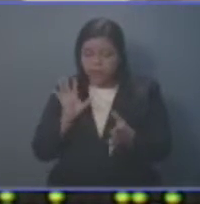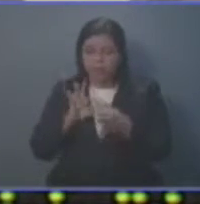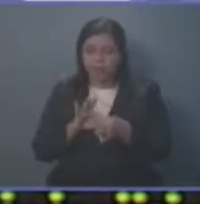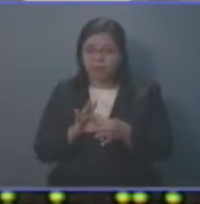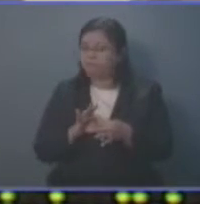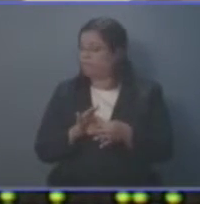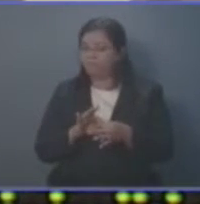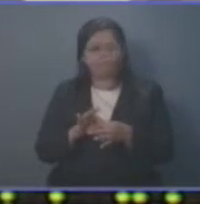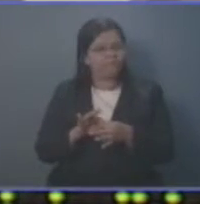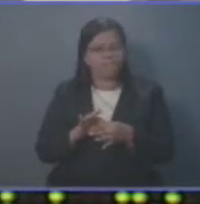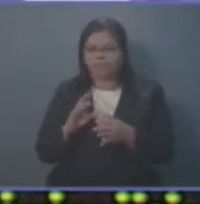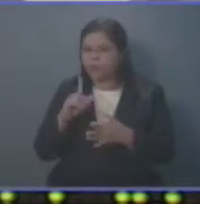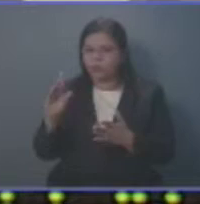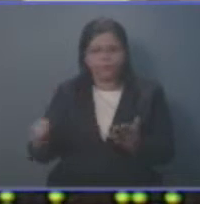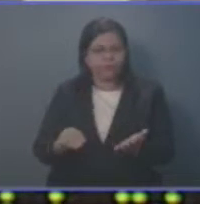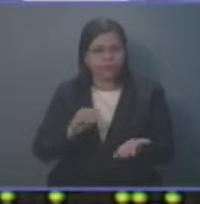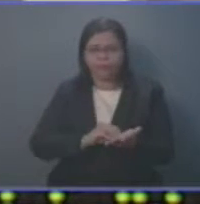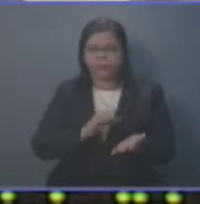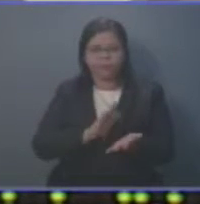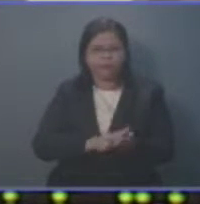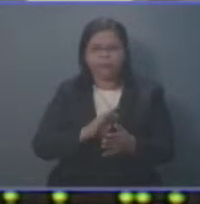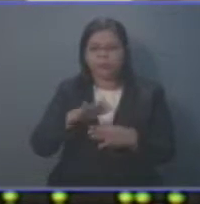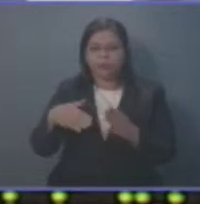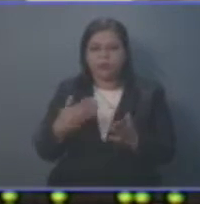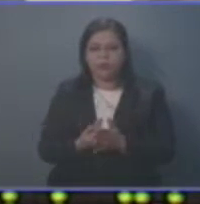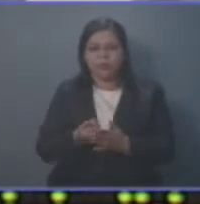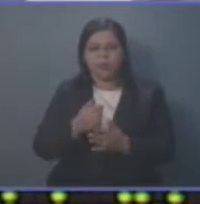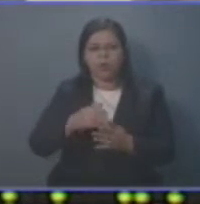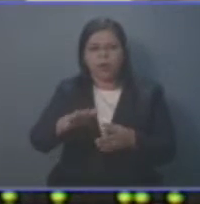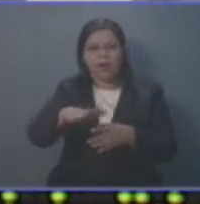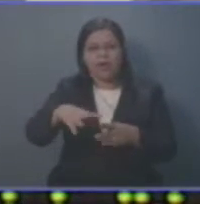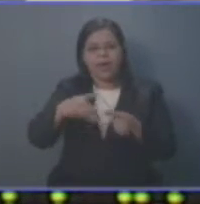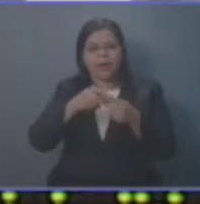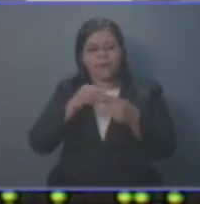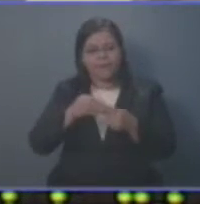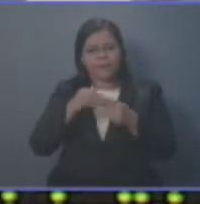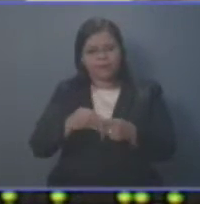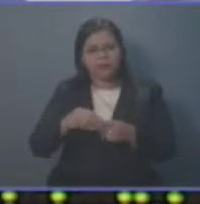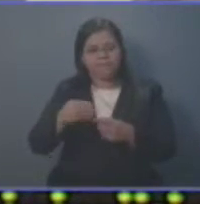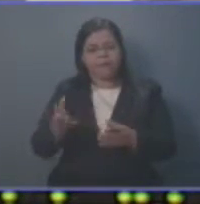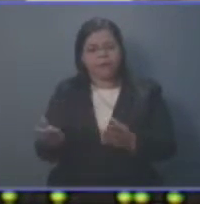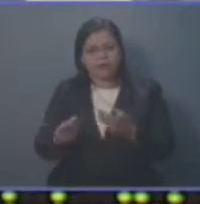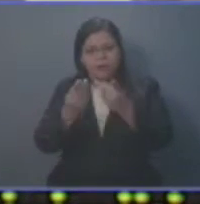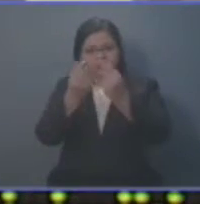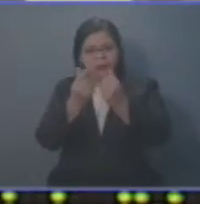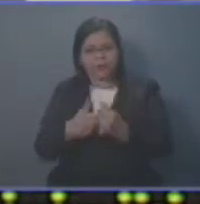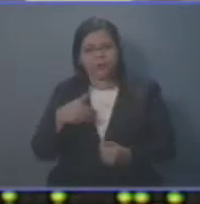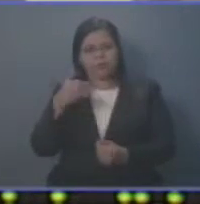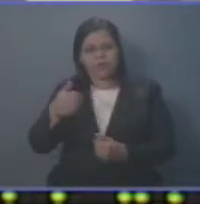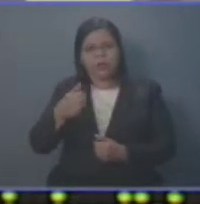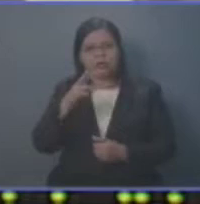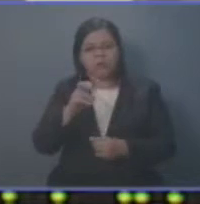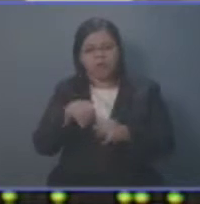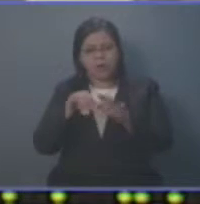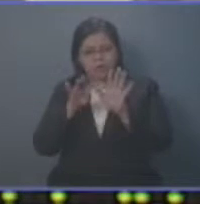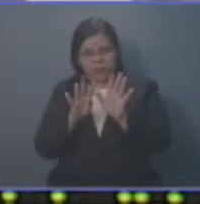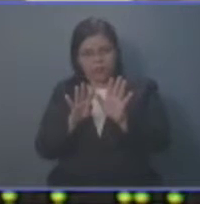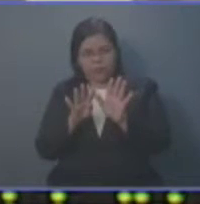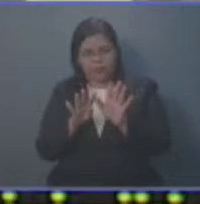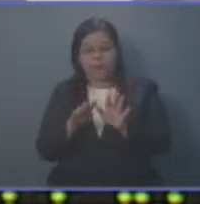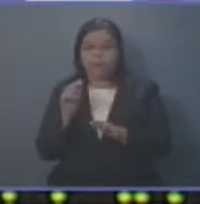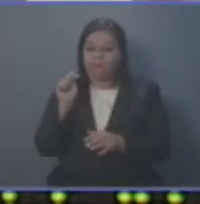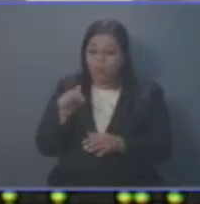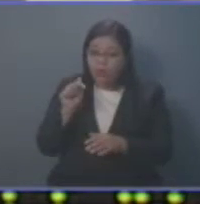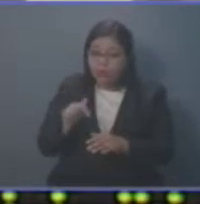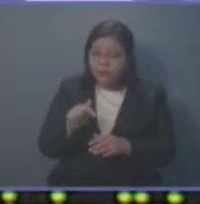no estaban considerados en las estimaciones de las fuentes específicas de ingreso del presupuesto vigente de 2019, por lo cual